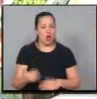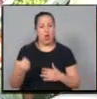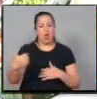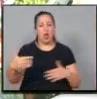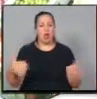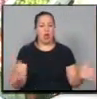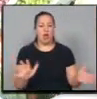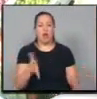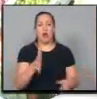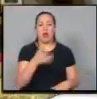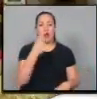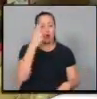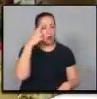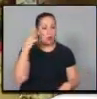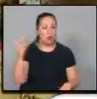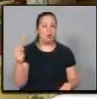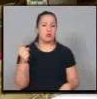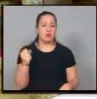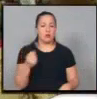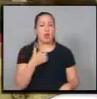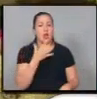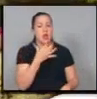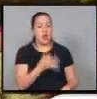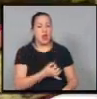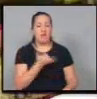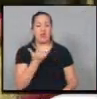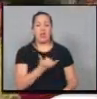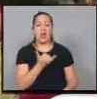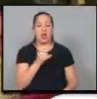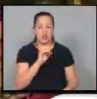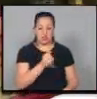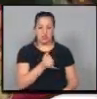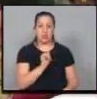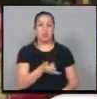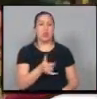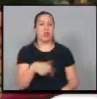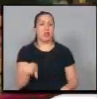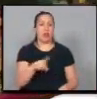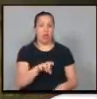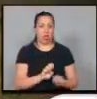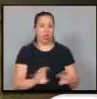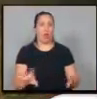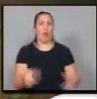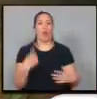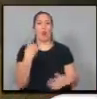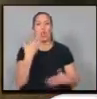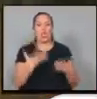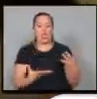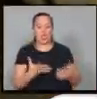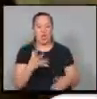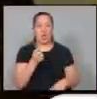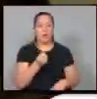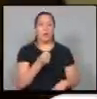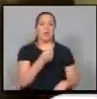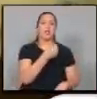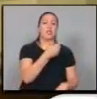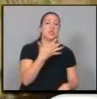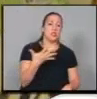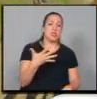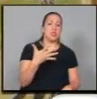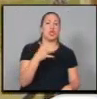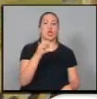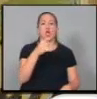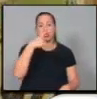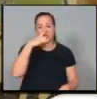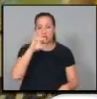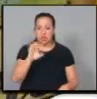más o menos 900 pesos. ¿No? Y la verdad que sí, se horrorizan, porque hoy día que un kilo de limón valga entre 65 y 70